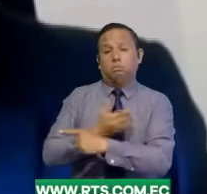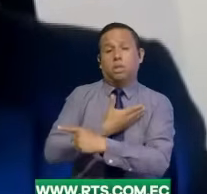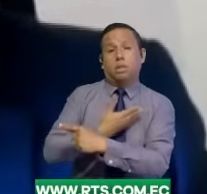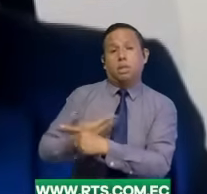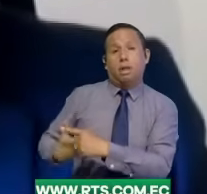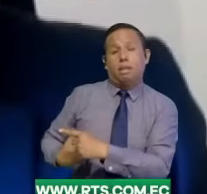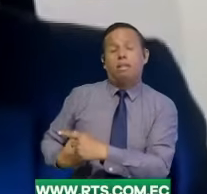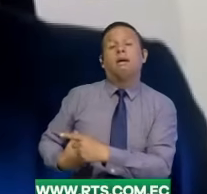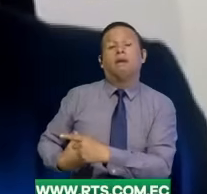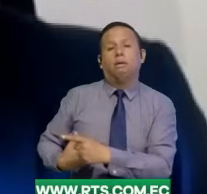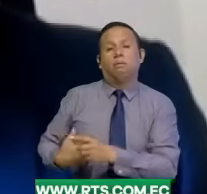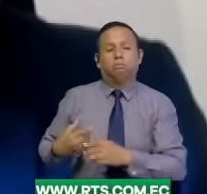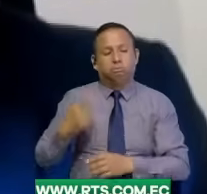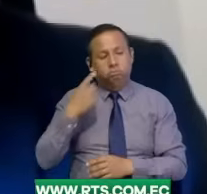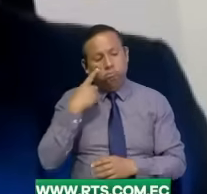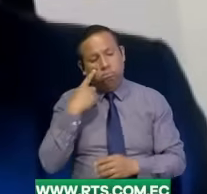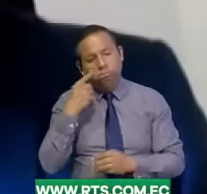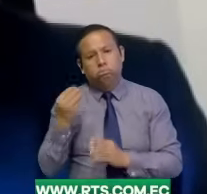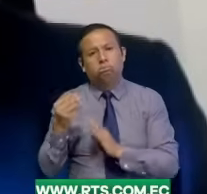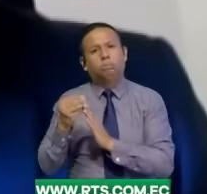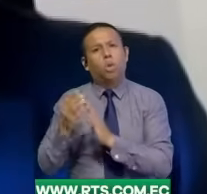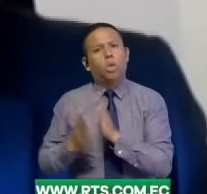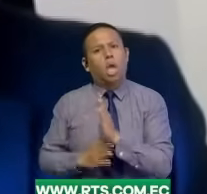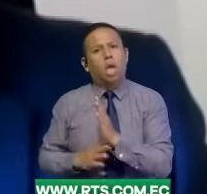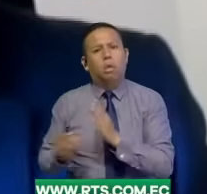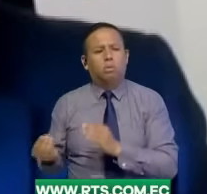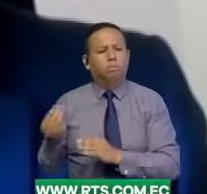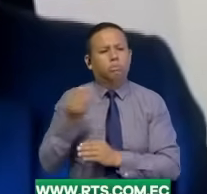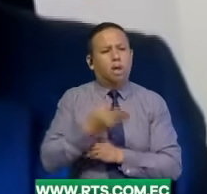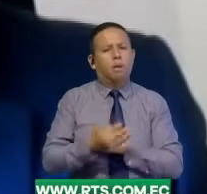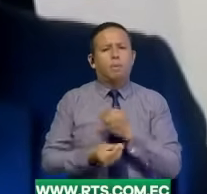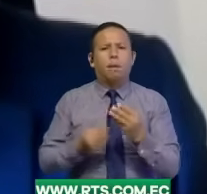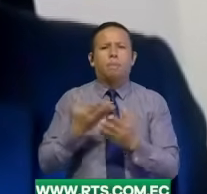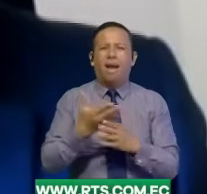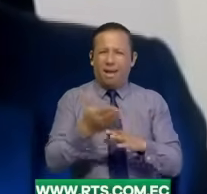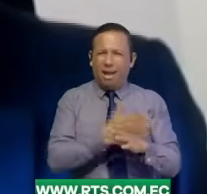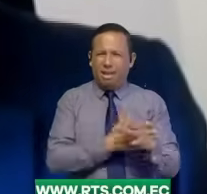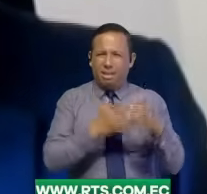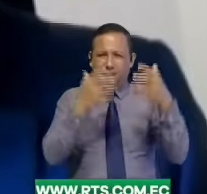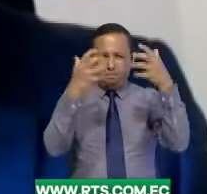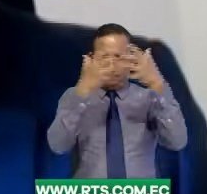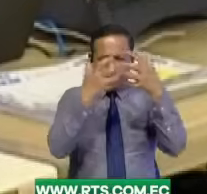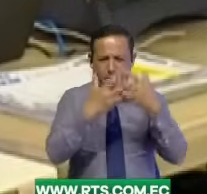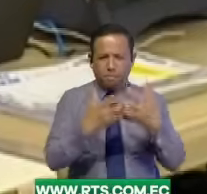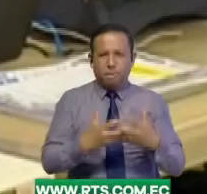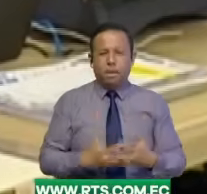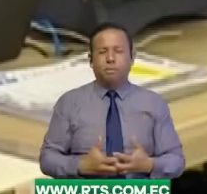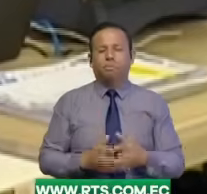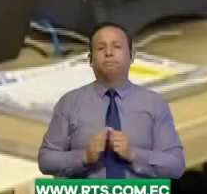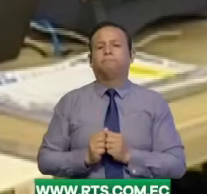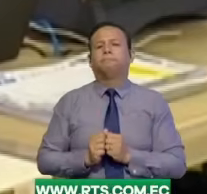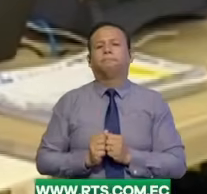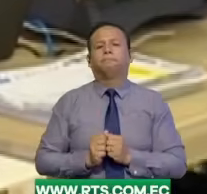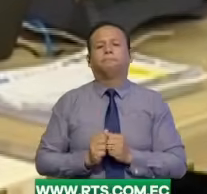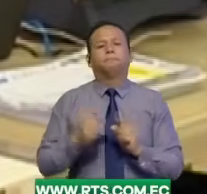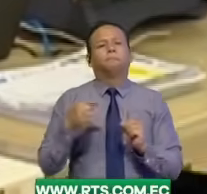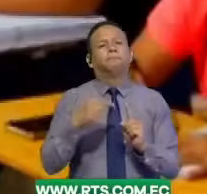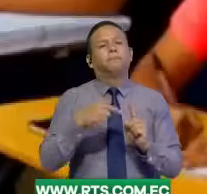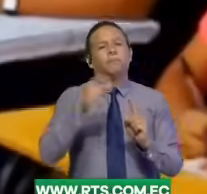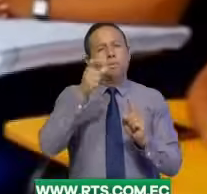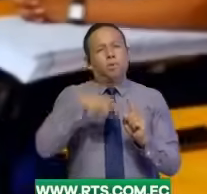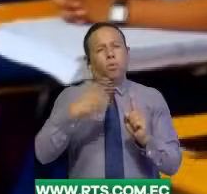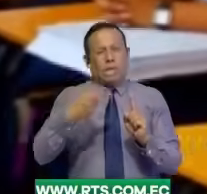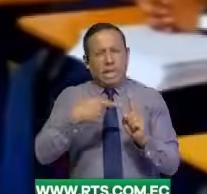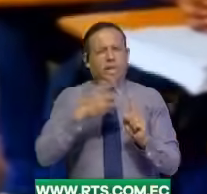pueda presentar los proyectos de ley respecto de las preguntas de consulta popular. Esteban Ron, experto en temas